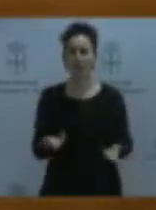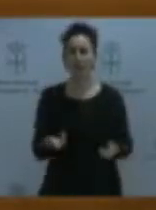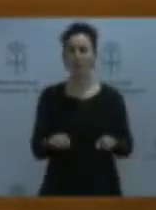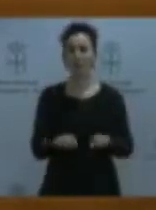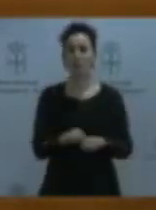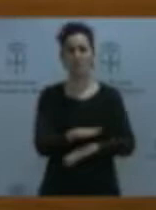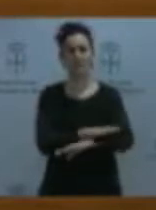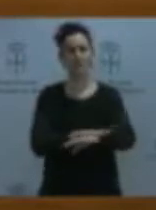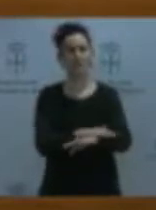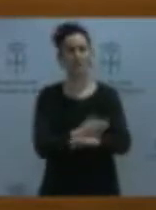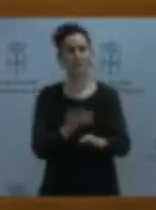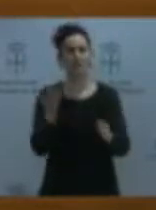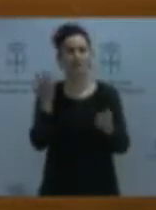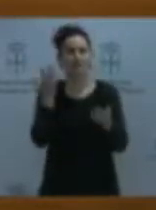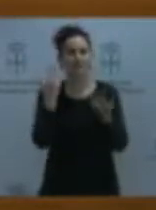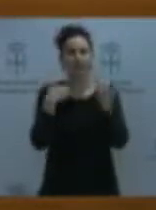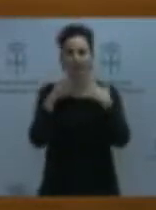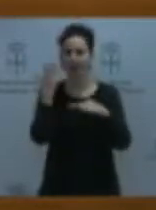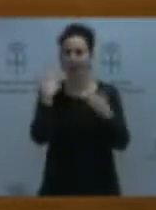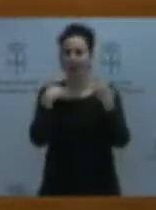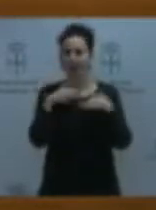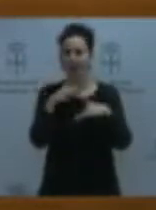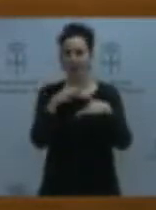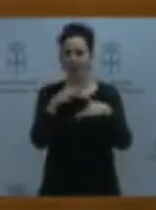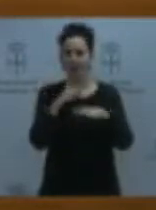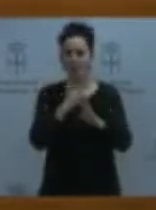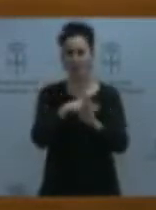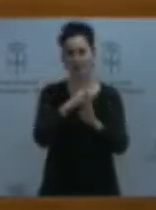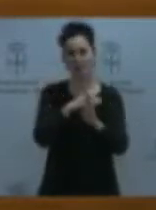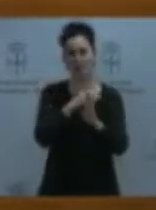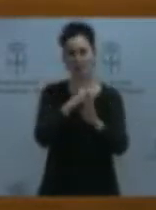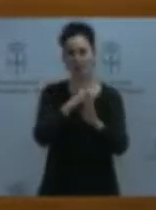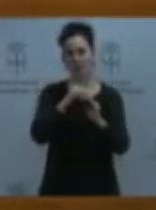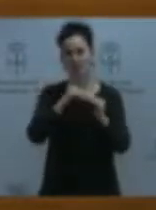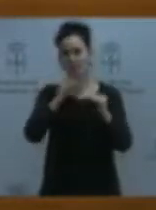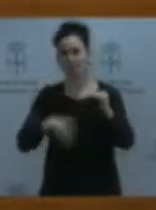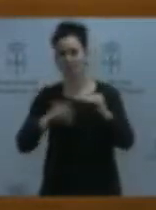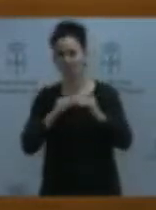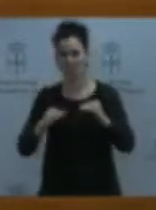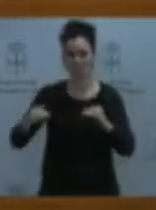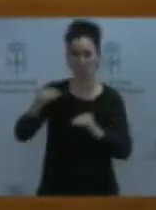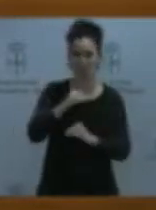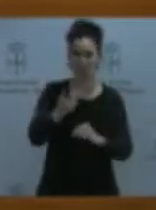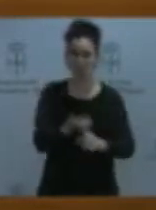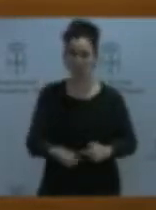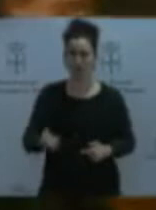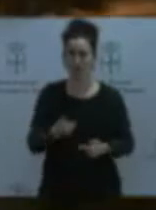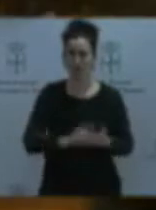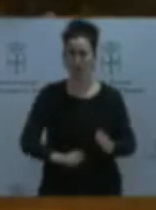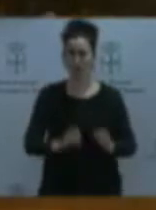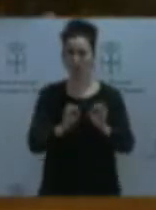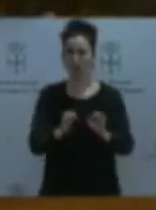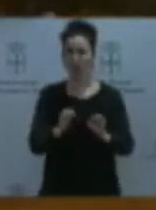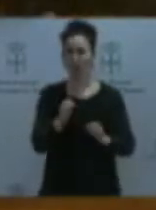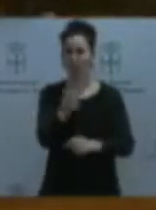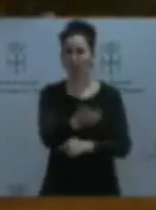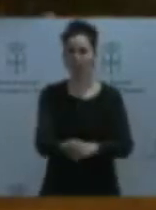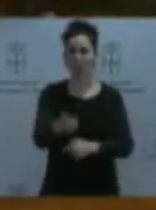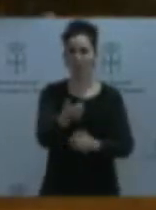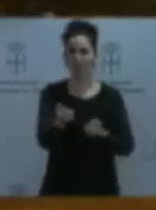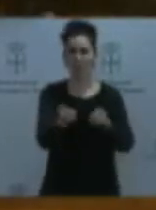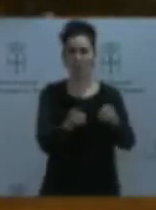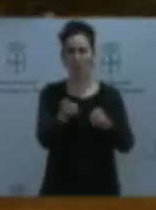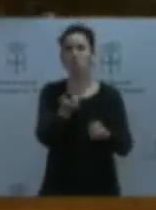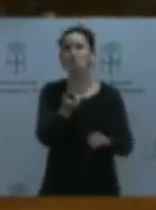dos categorías de bomberos, los auxiliares de bomberos especialistas y los bomberos conductores. Ante la sentencia del Tribunal Superior de